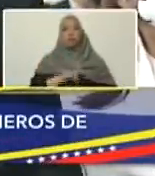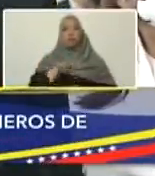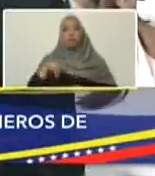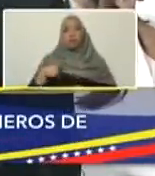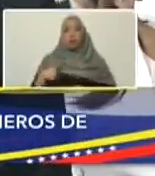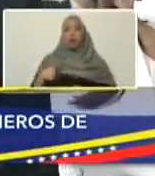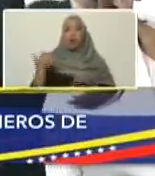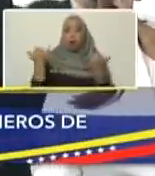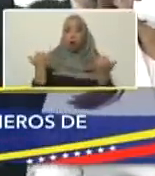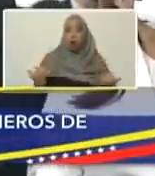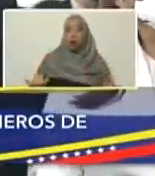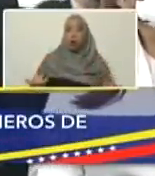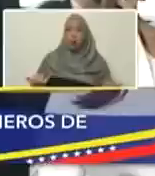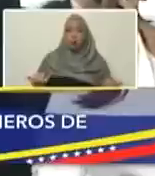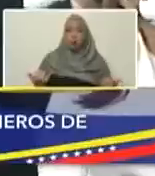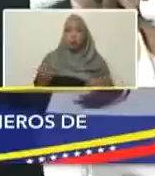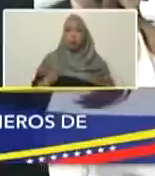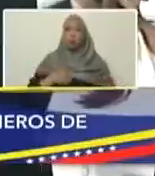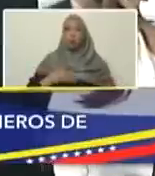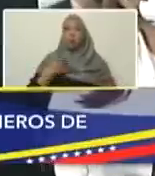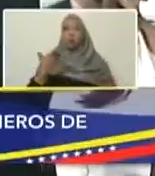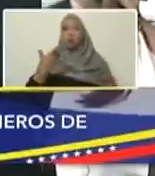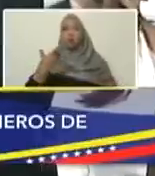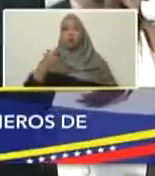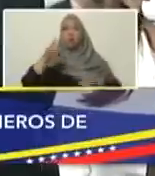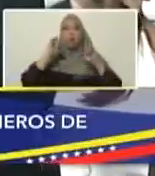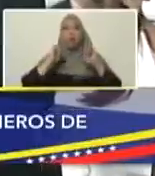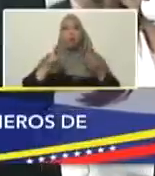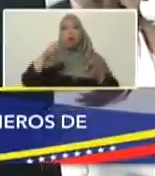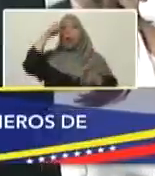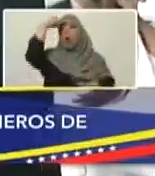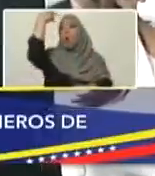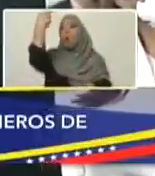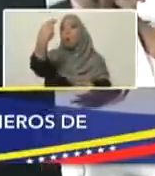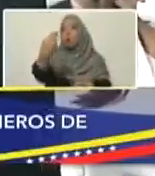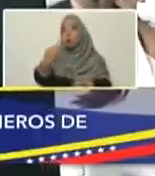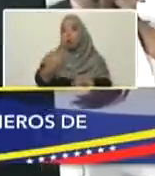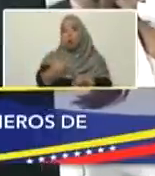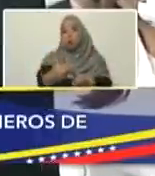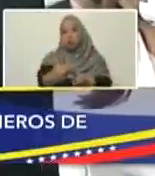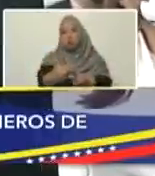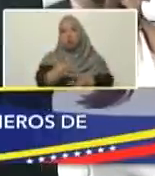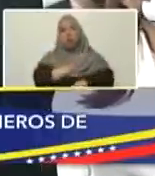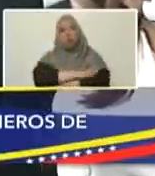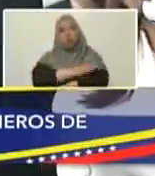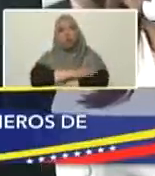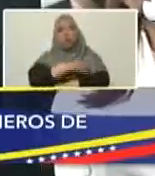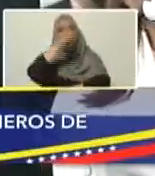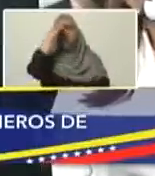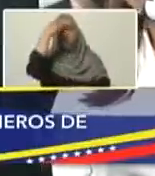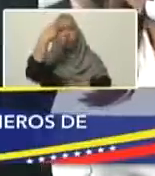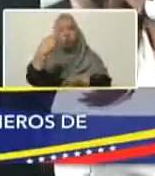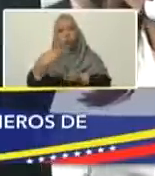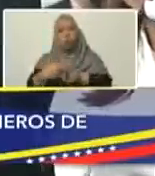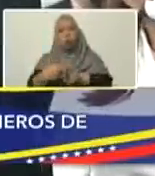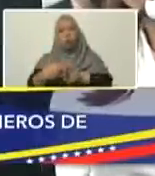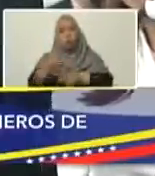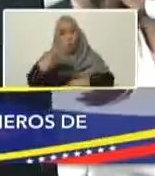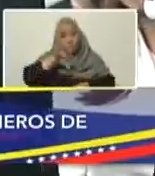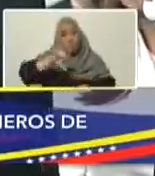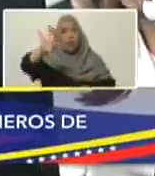Vayan por los caminos del honor, por el caminos del